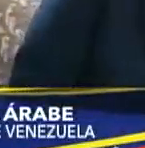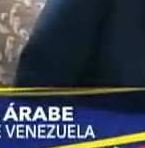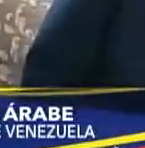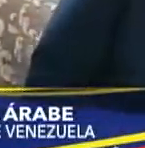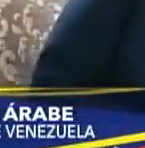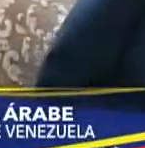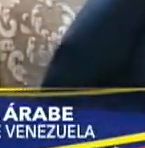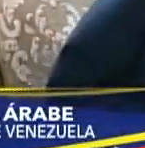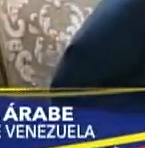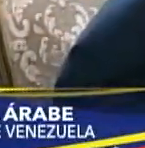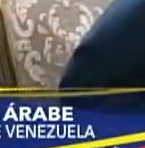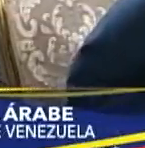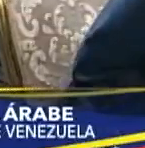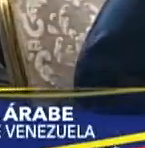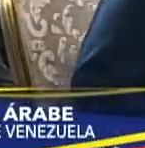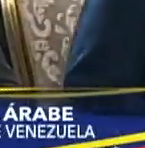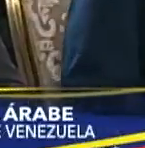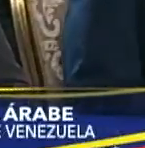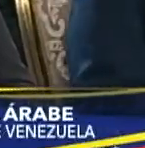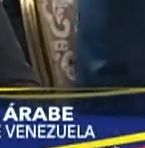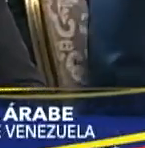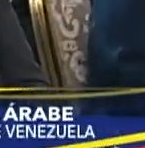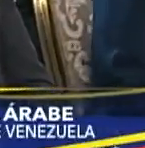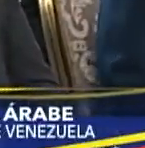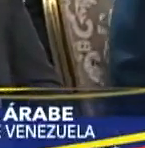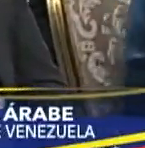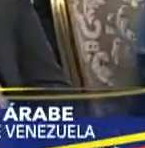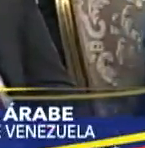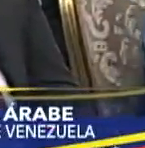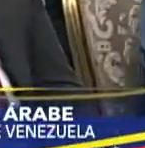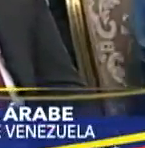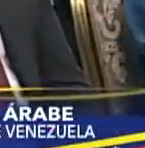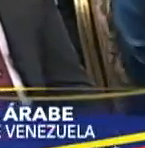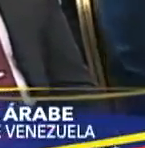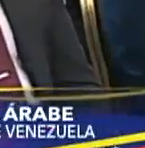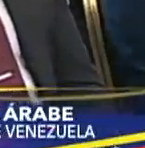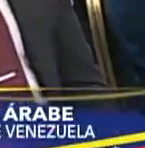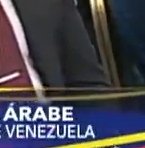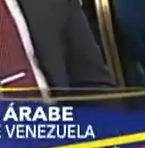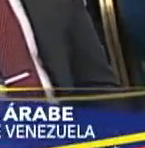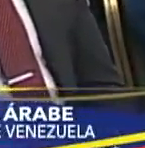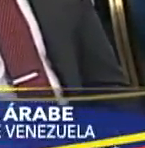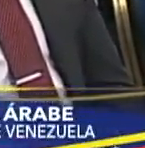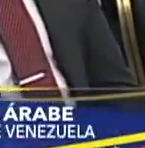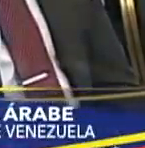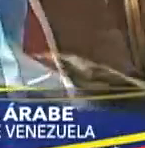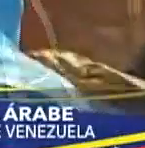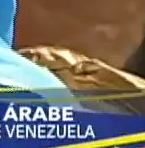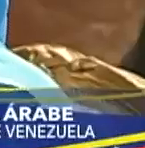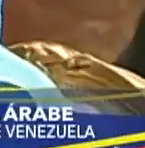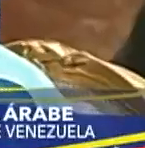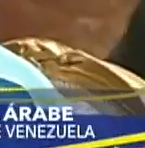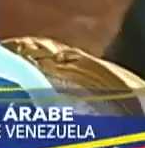Palabras del ciudadano Nicolás Maduro Moros, presidente constitucional de la República Bolivariana de